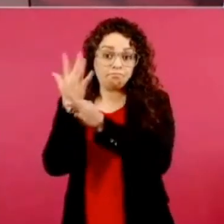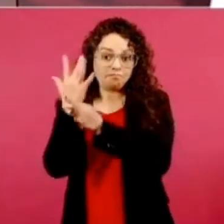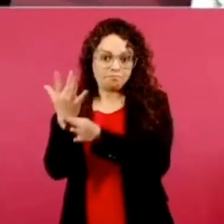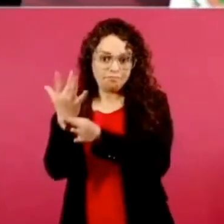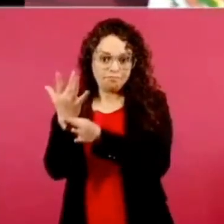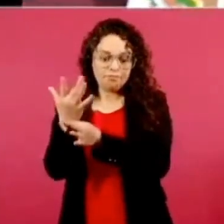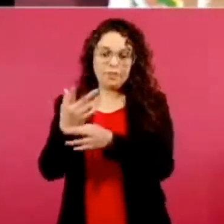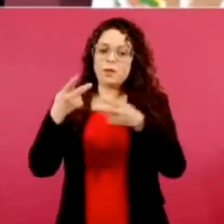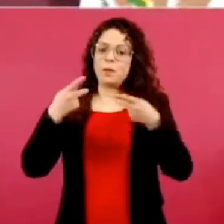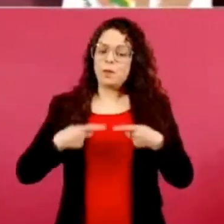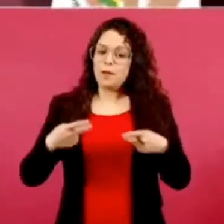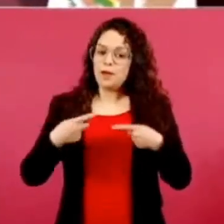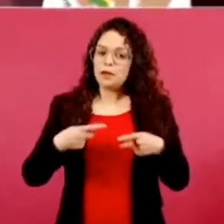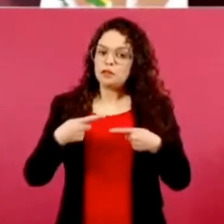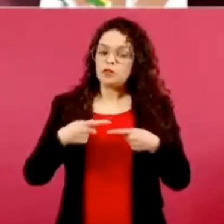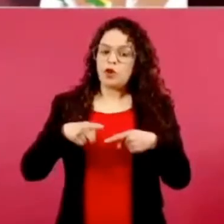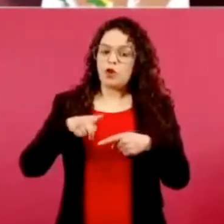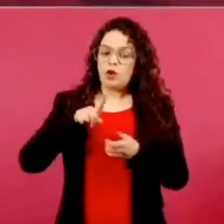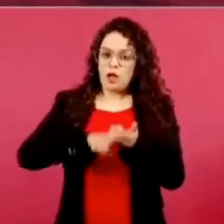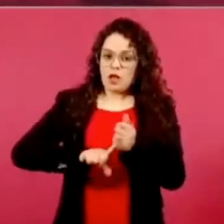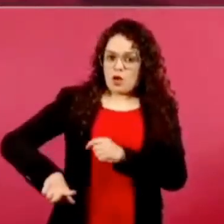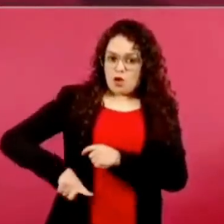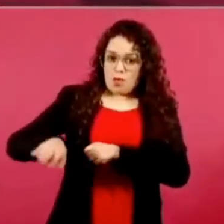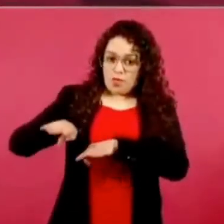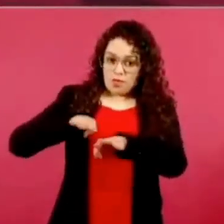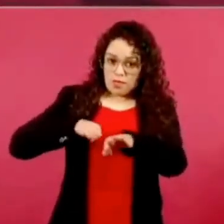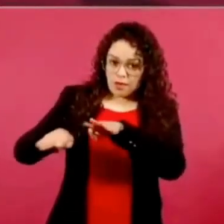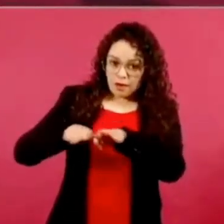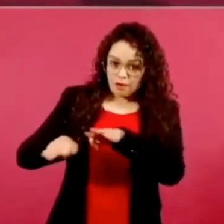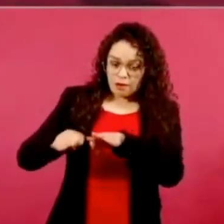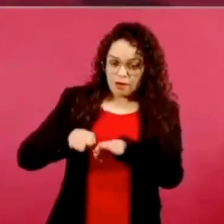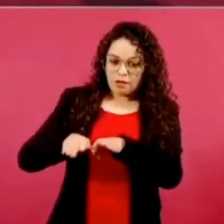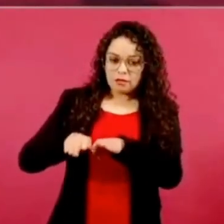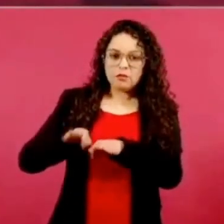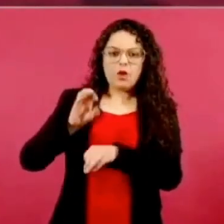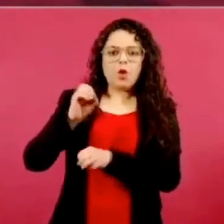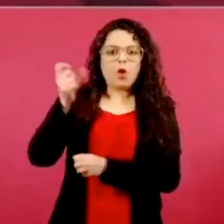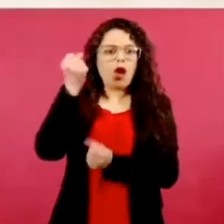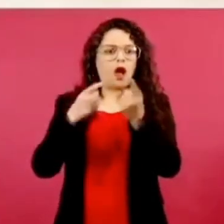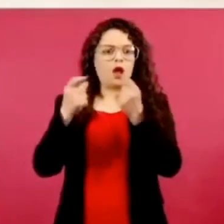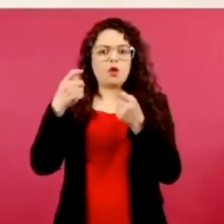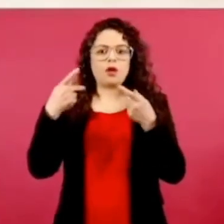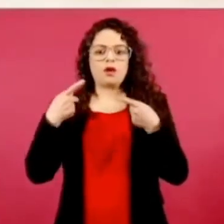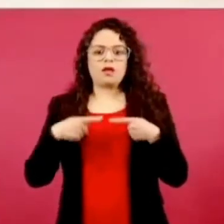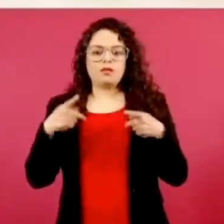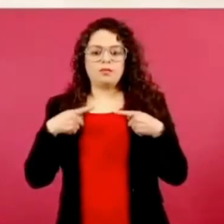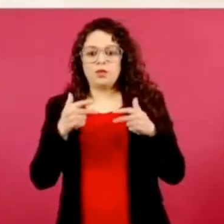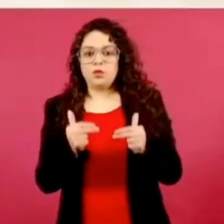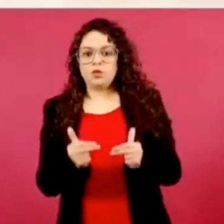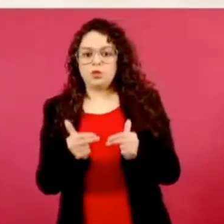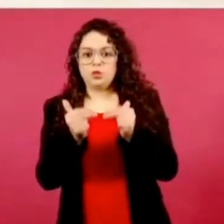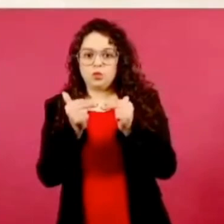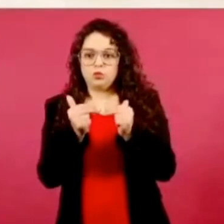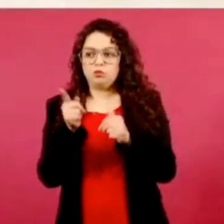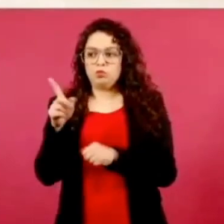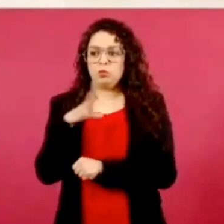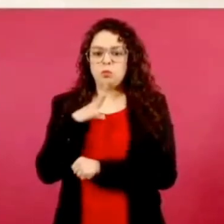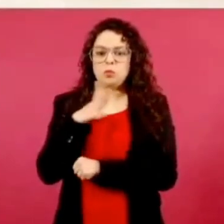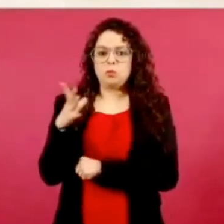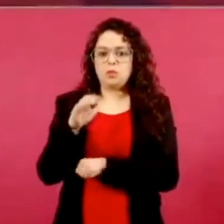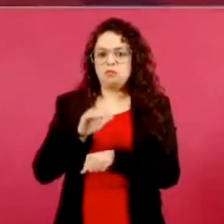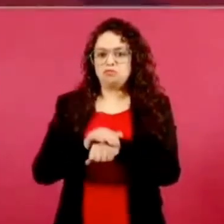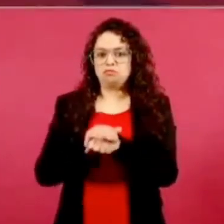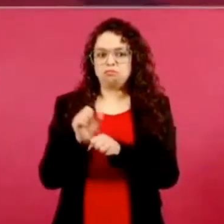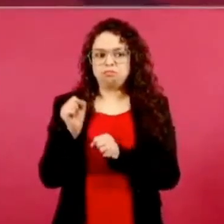funcionarios y algunos hombres de negocios, traficantes de influencia, ¿sí?,